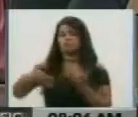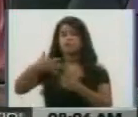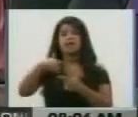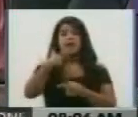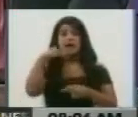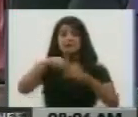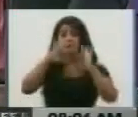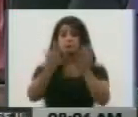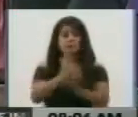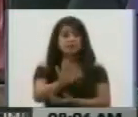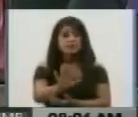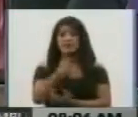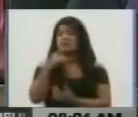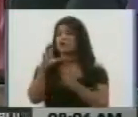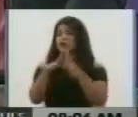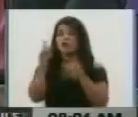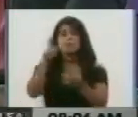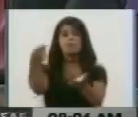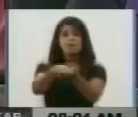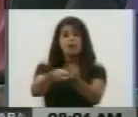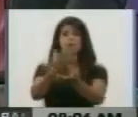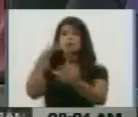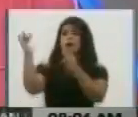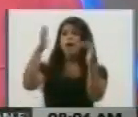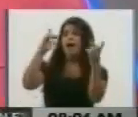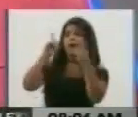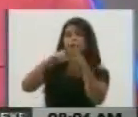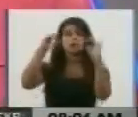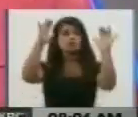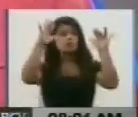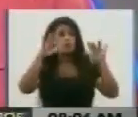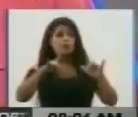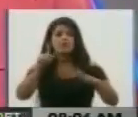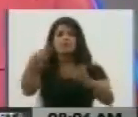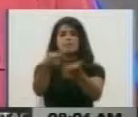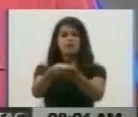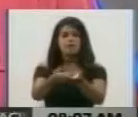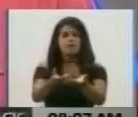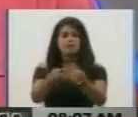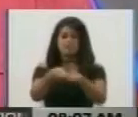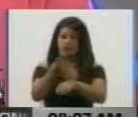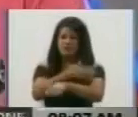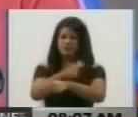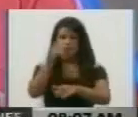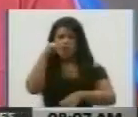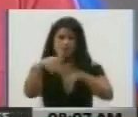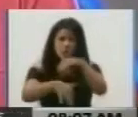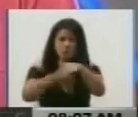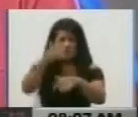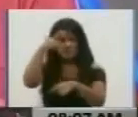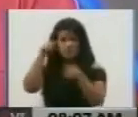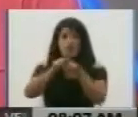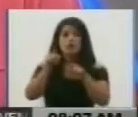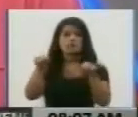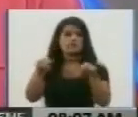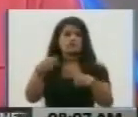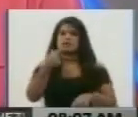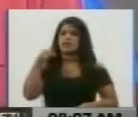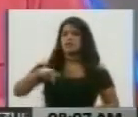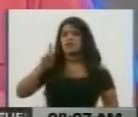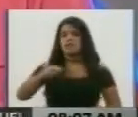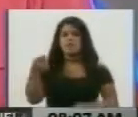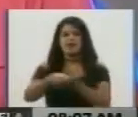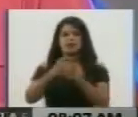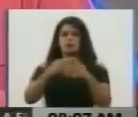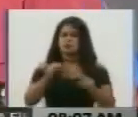su precio, que el aire, la lluvia, como dice la canción de Calle 13, ¿no? Uh-huh. En fin. Aquí en Venezuela nosotros